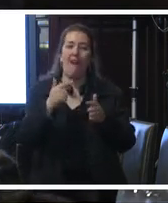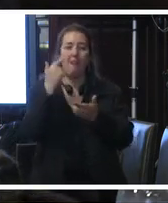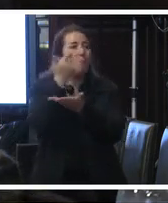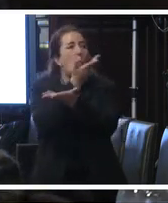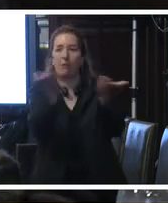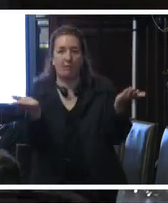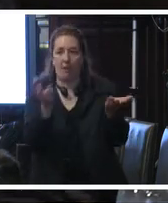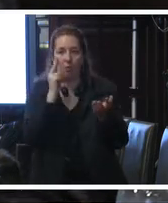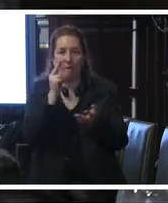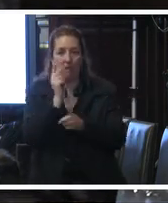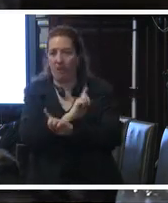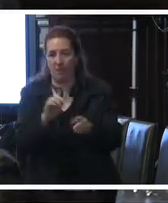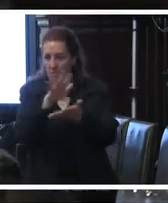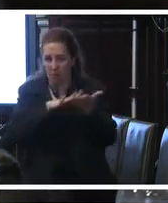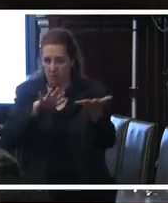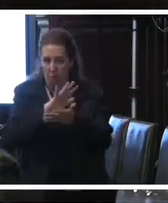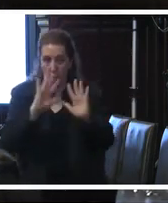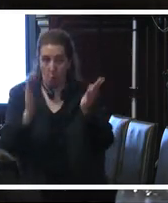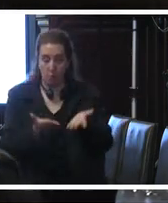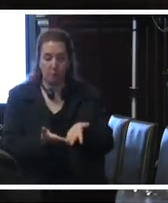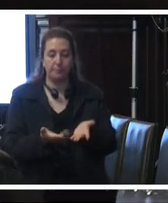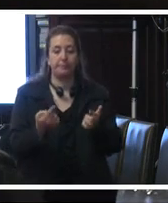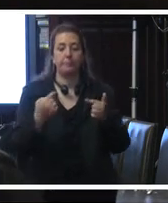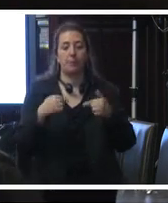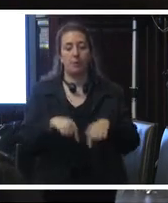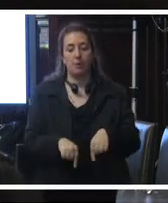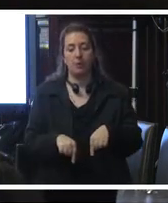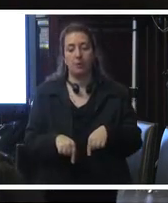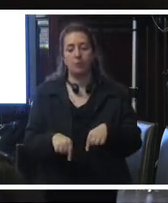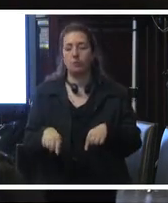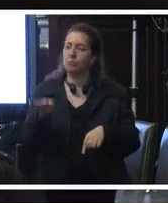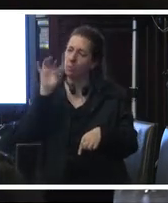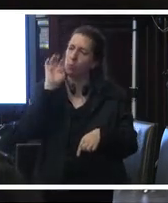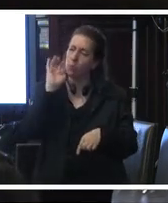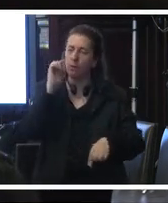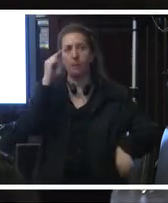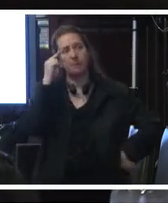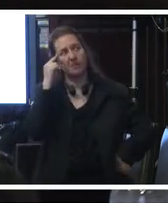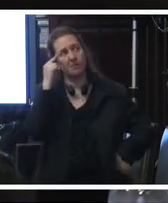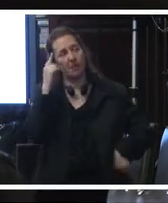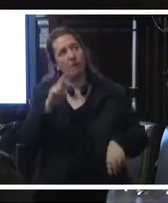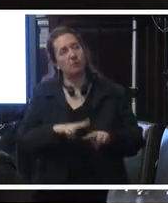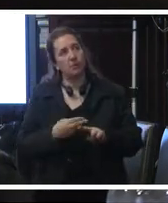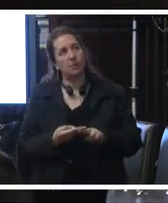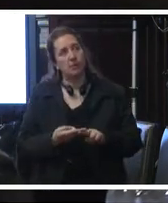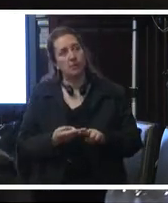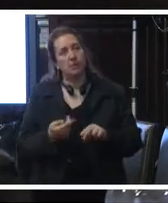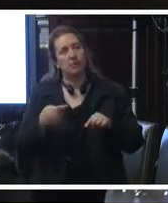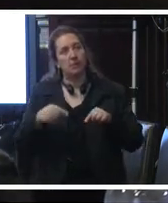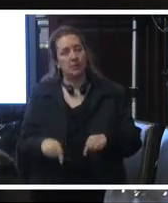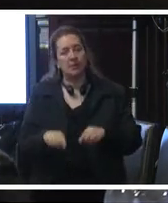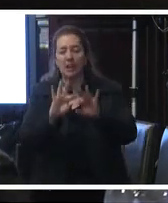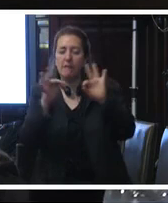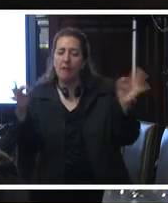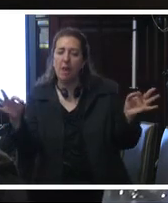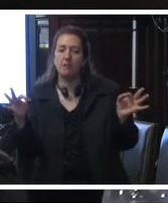Por eso también les agradezco, y cuando las escuchaba reflexionaba una vez más sobre esa